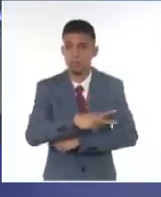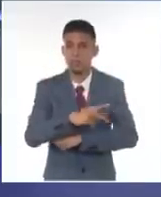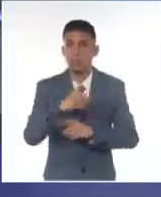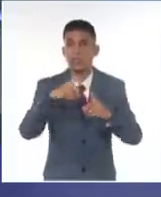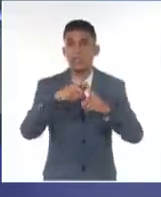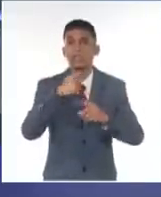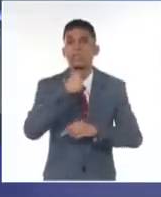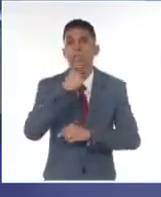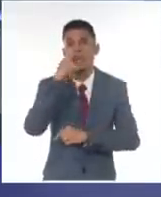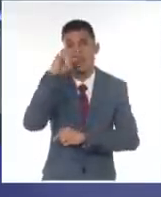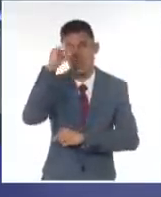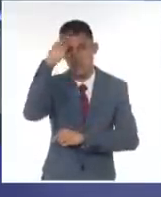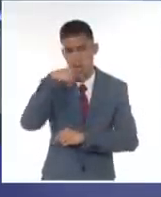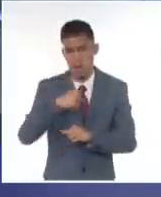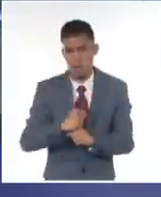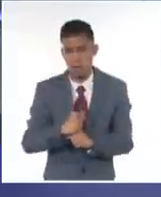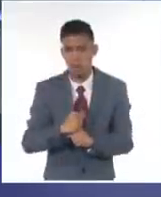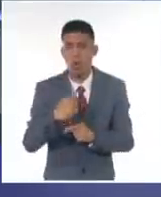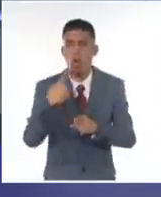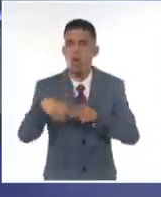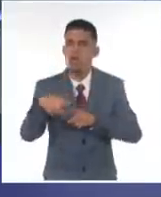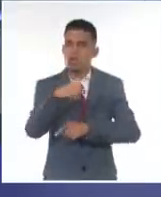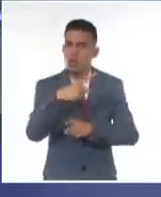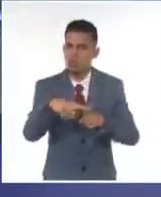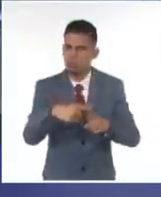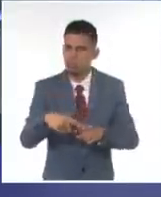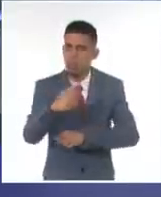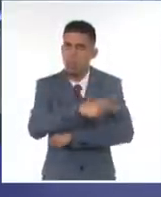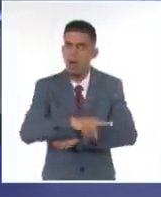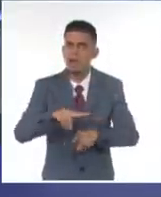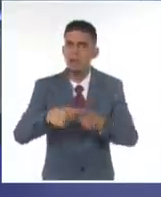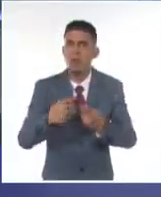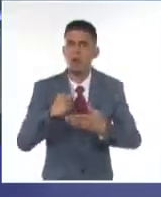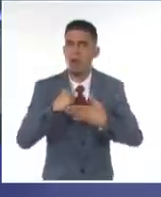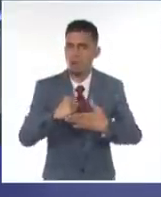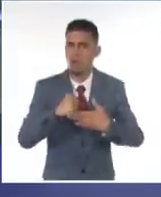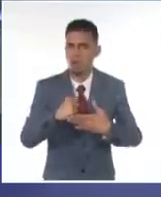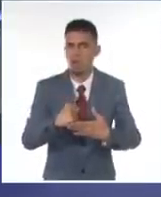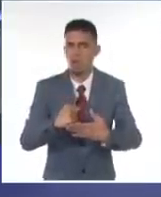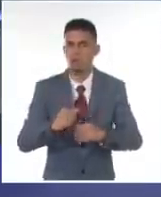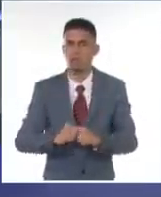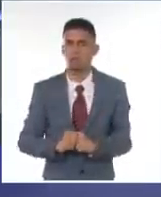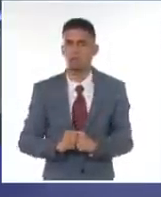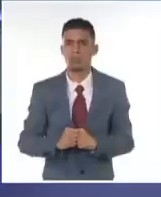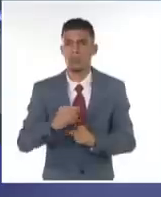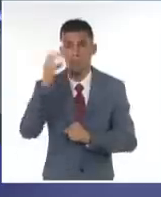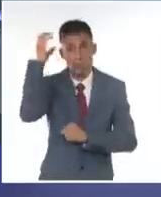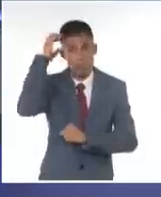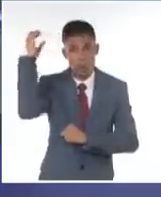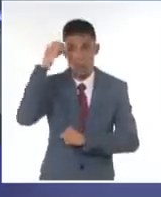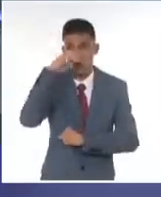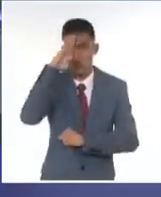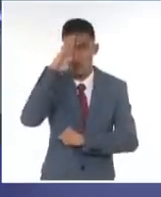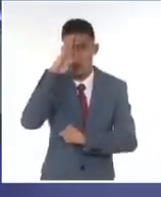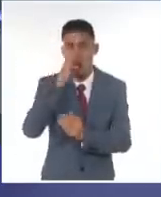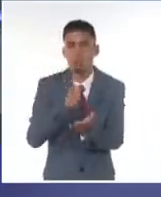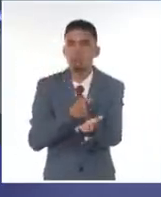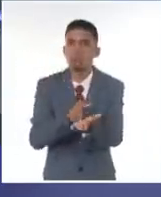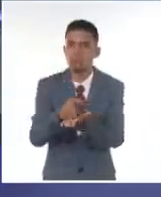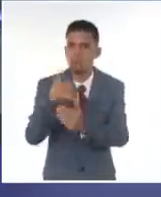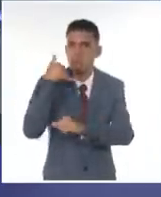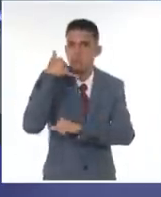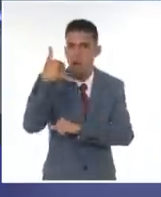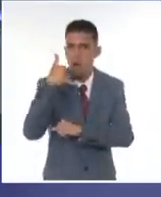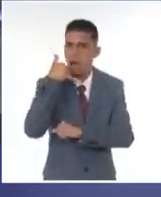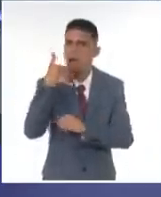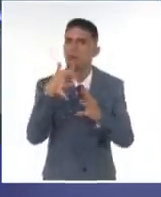la República Federal de Somalia y de otros países por las gestiones llevadas a cabo. Nuestro gobierno continúa en comunicación con el de los Estados